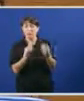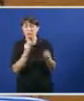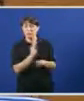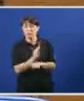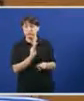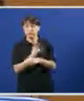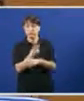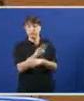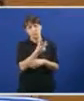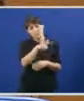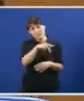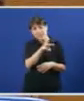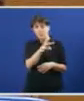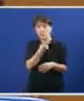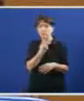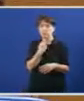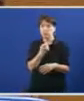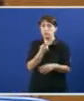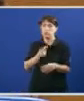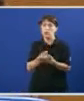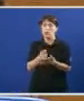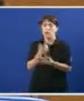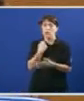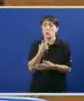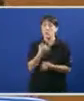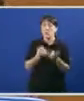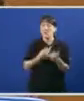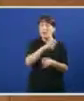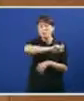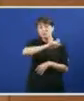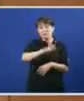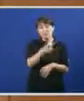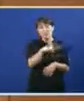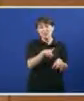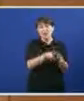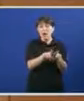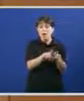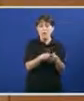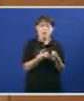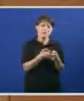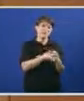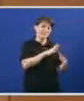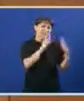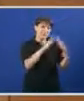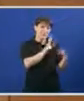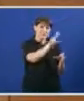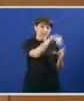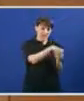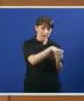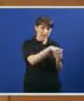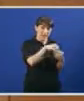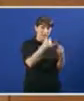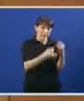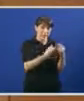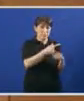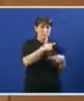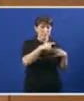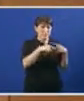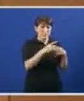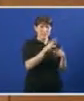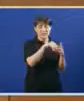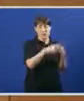los motivos de eso es que se trata fundamentalmente de personas que pertenecen a fogares con todos los seus miembros en paro,